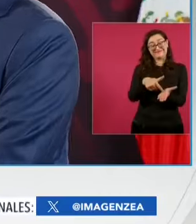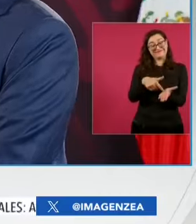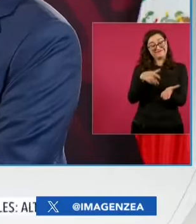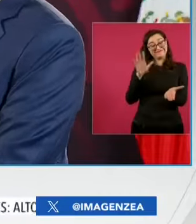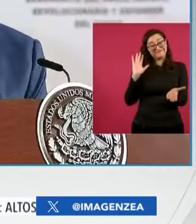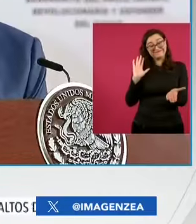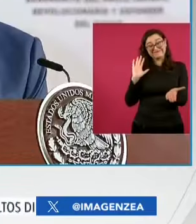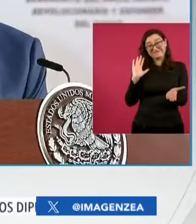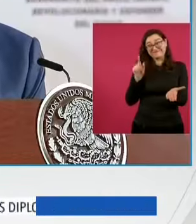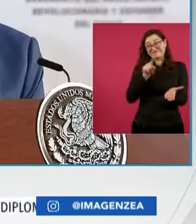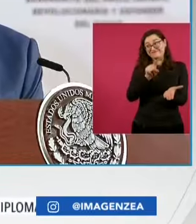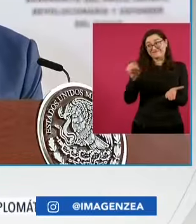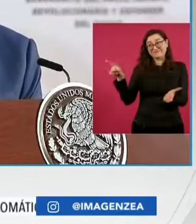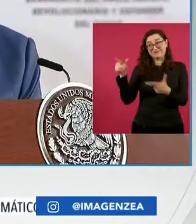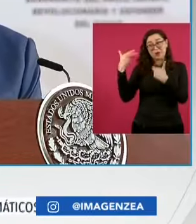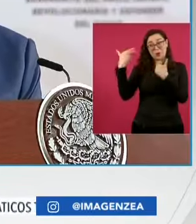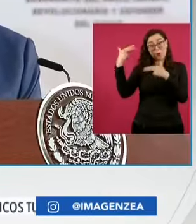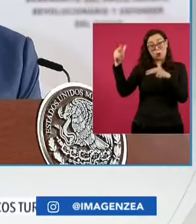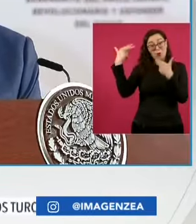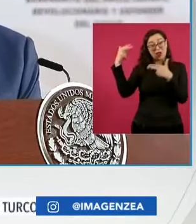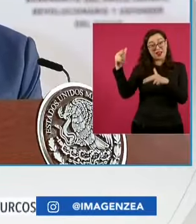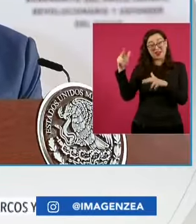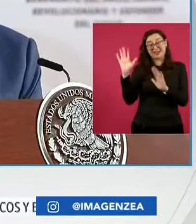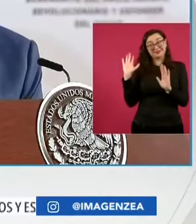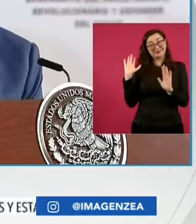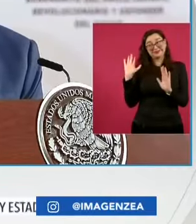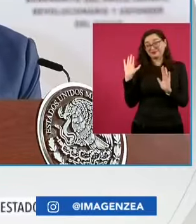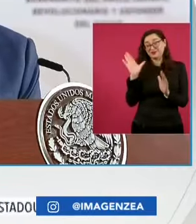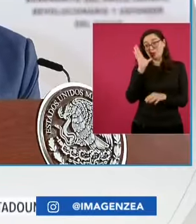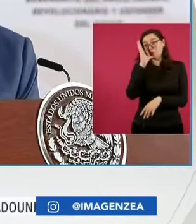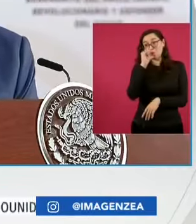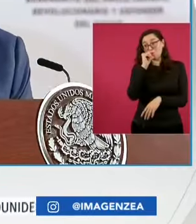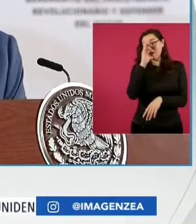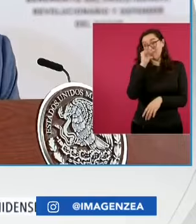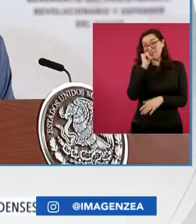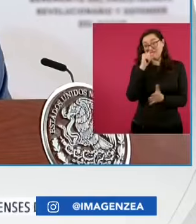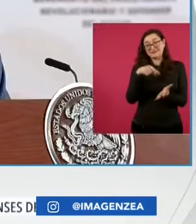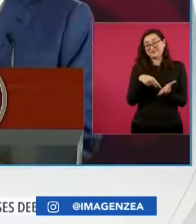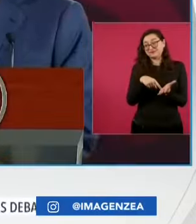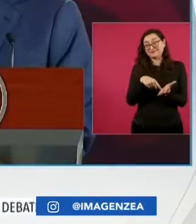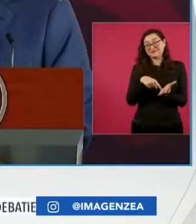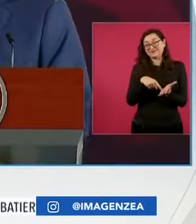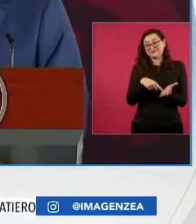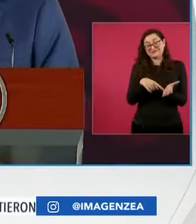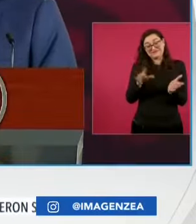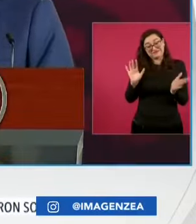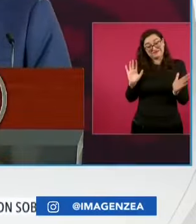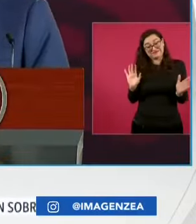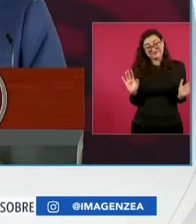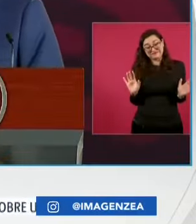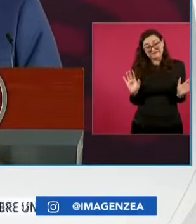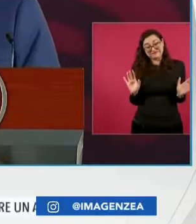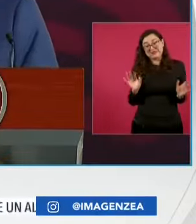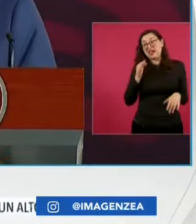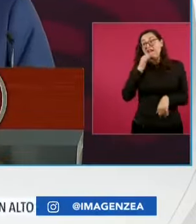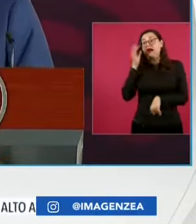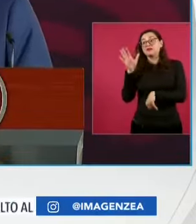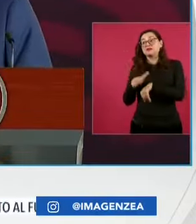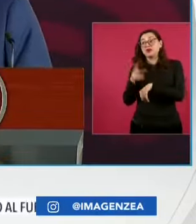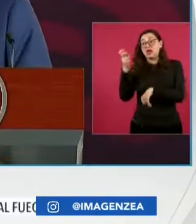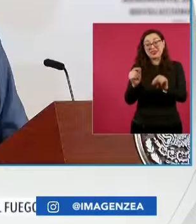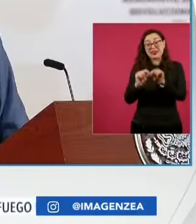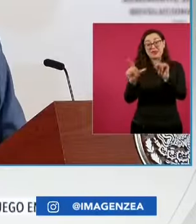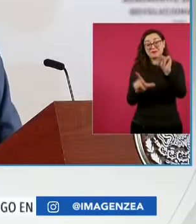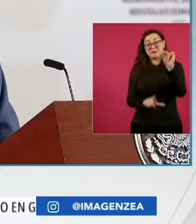el que se quiera sostener, porque eso va en contra de los intereses de nuestro país y de nuestro